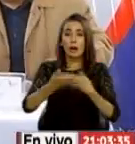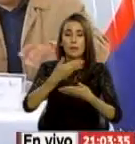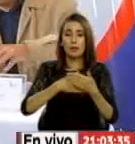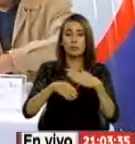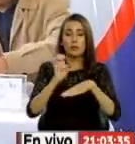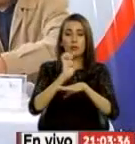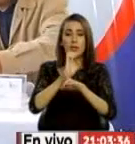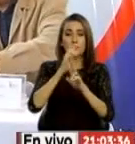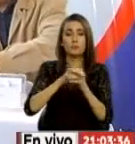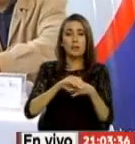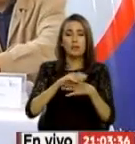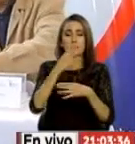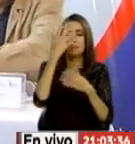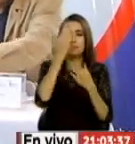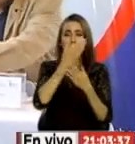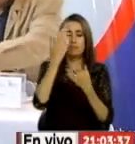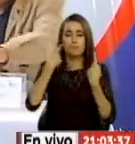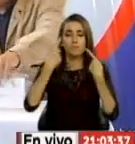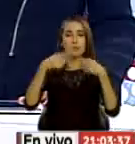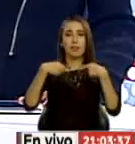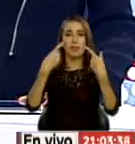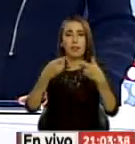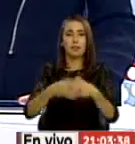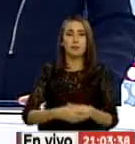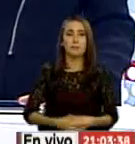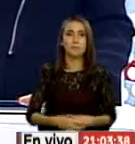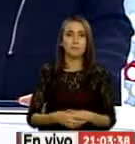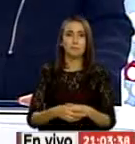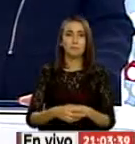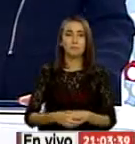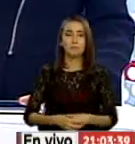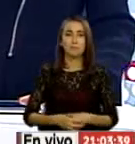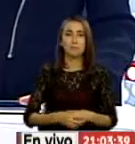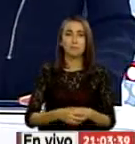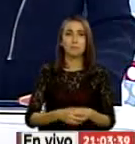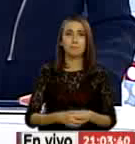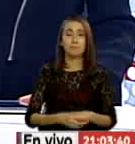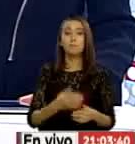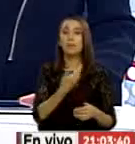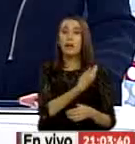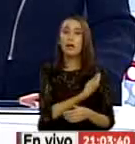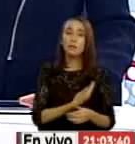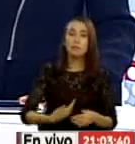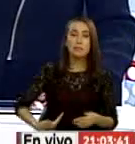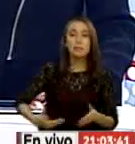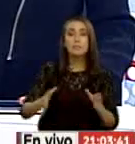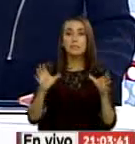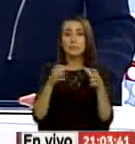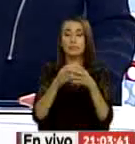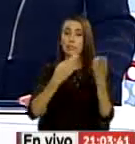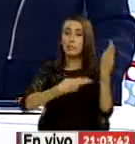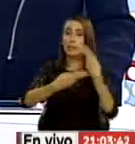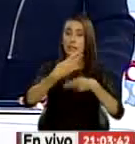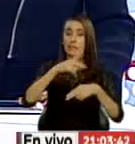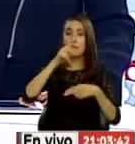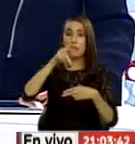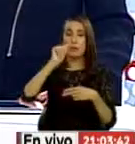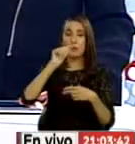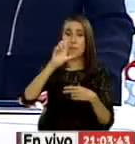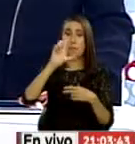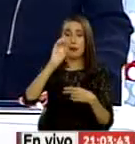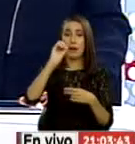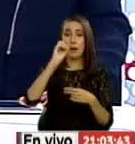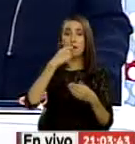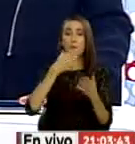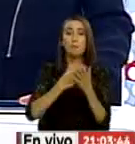Mirta Carrillo, Telediario. El presidente de la Cámara de Comercio, Pablo Arosemena, presentó una denuncia contra el